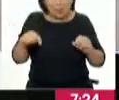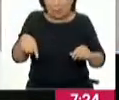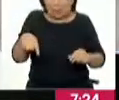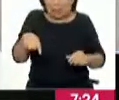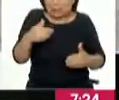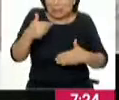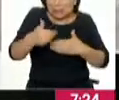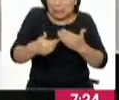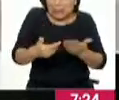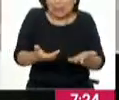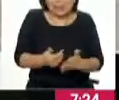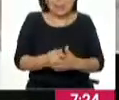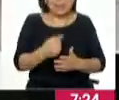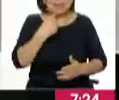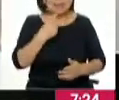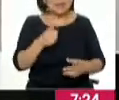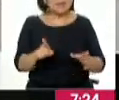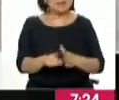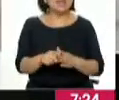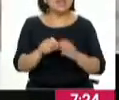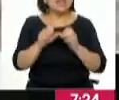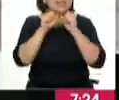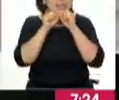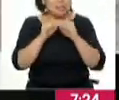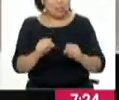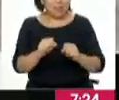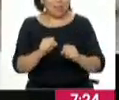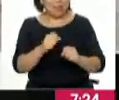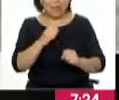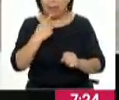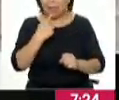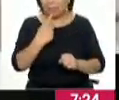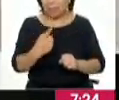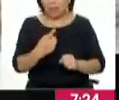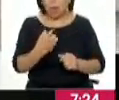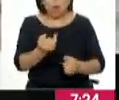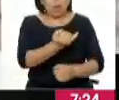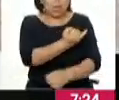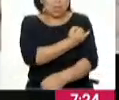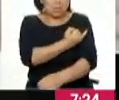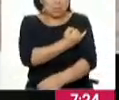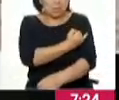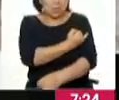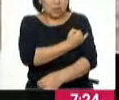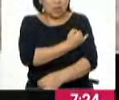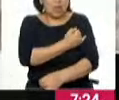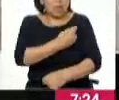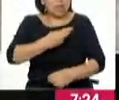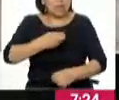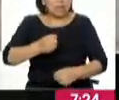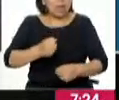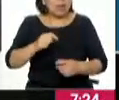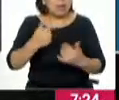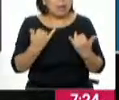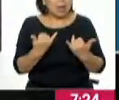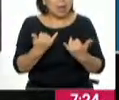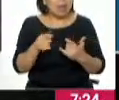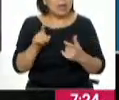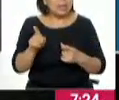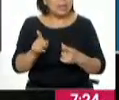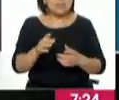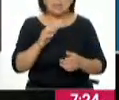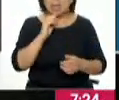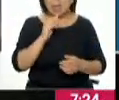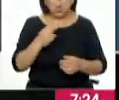Exactamente, justamente las autoridades tanto de la Secretaría de Riesgos como del Instituto de Meteorología e Hidrología, INAMI, aquí en el Ecuador, han dicho